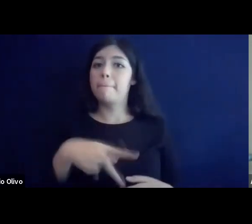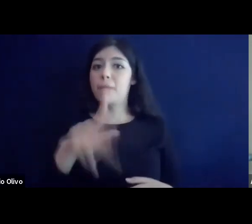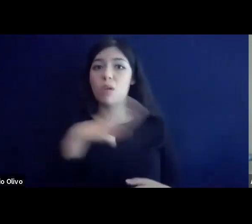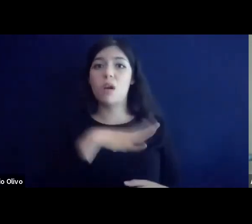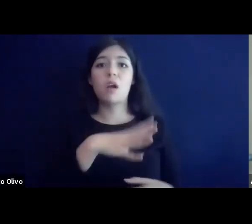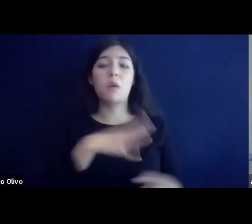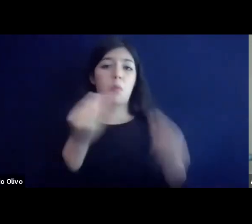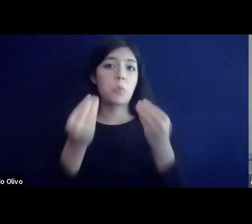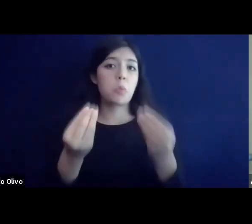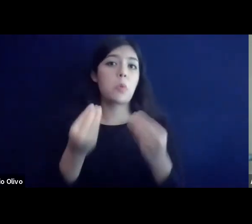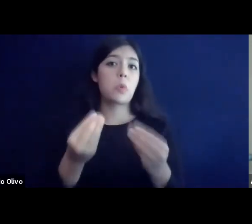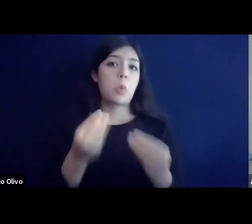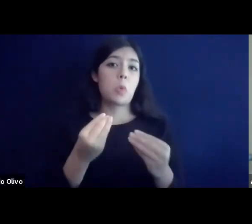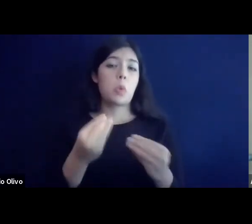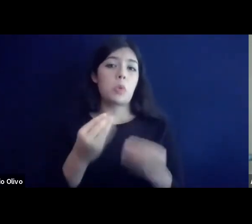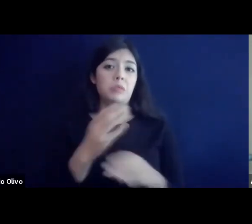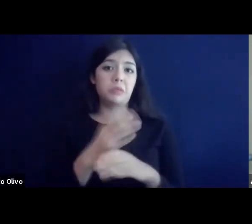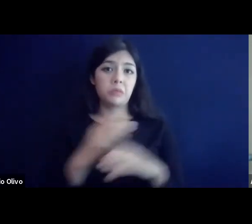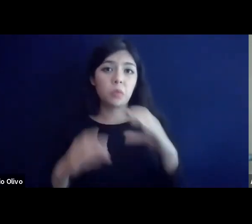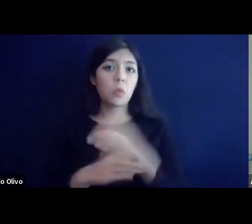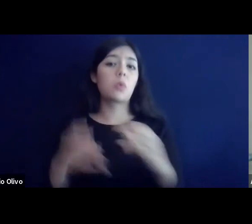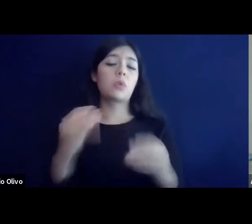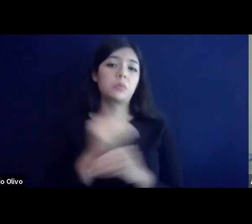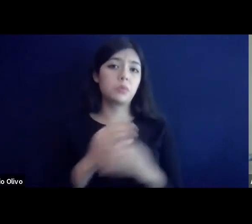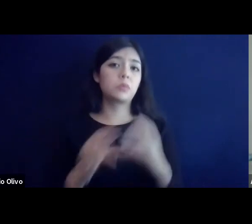Muchos, y han sido muchos,